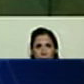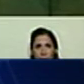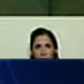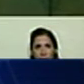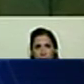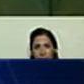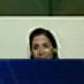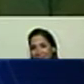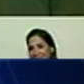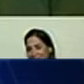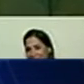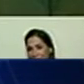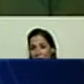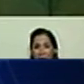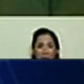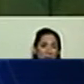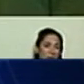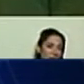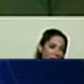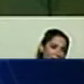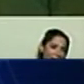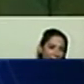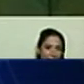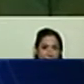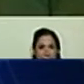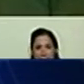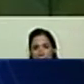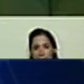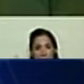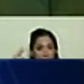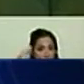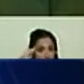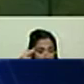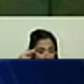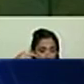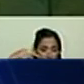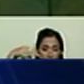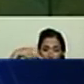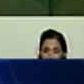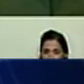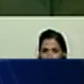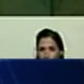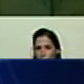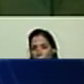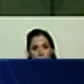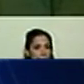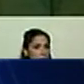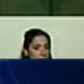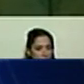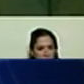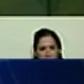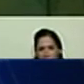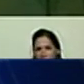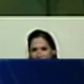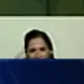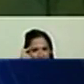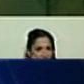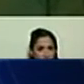contrario, carecen de toda racionalidad política. Lo que hemos visto en los primeros días de este